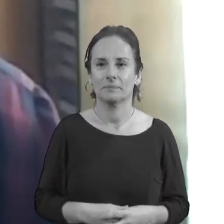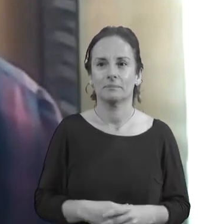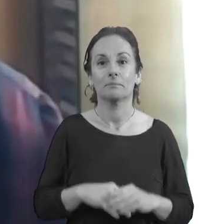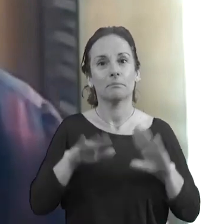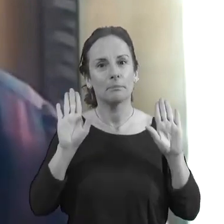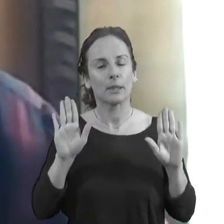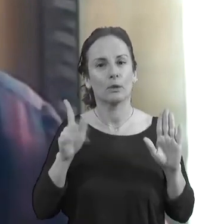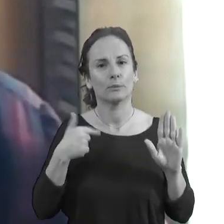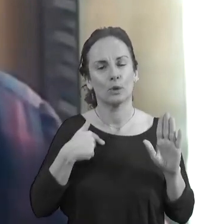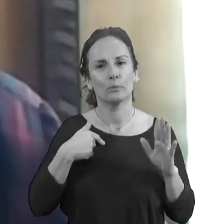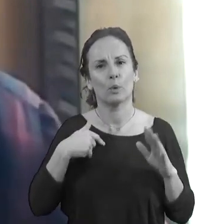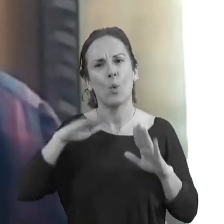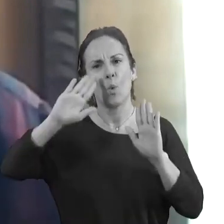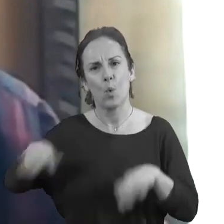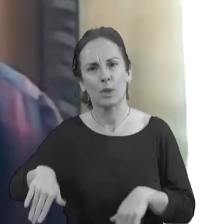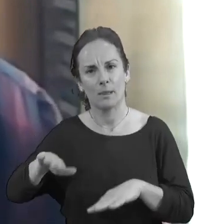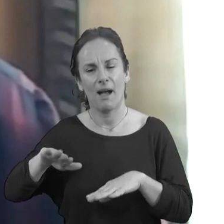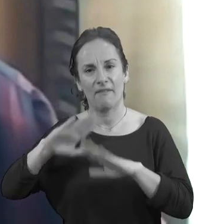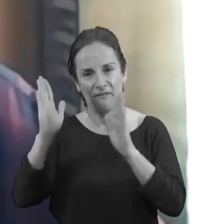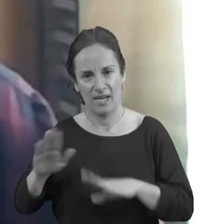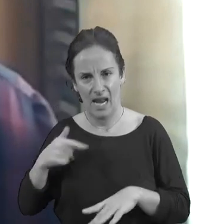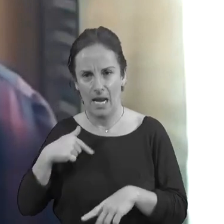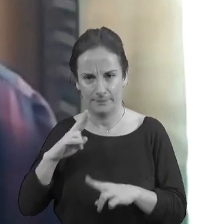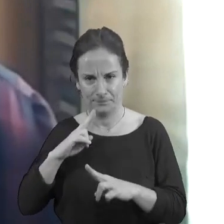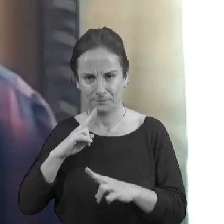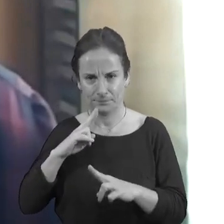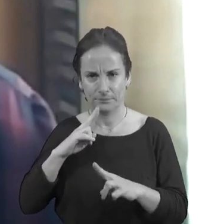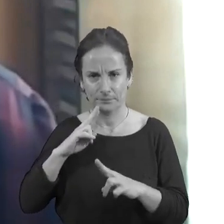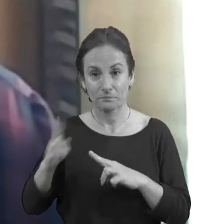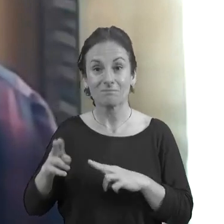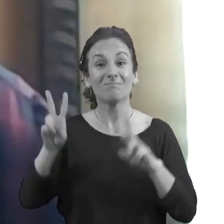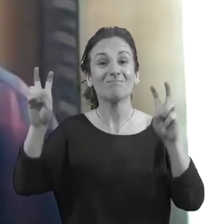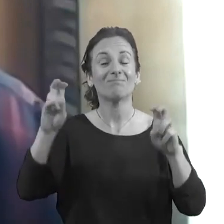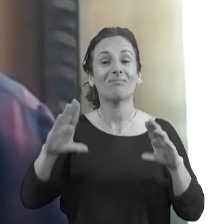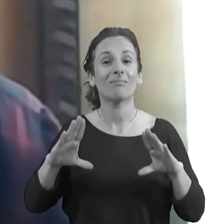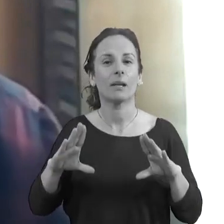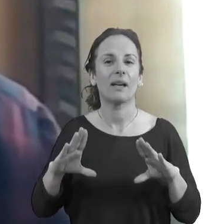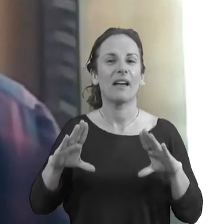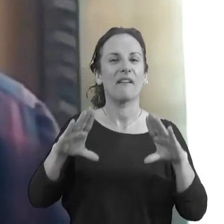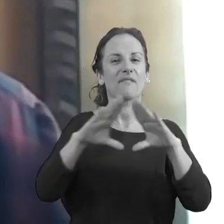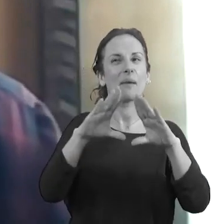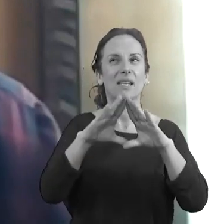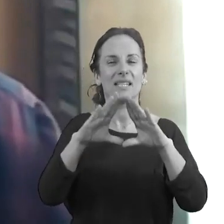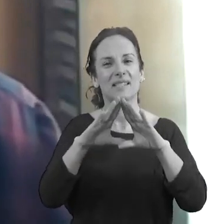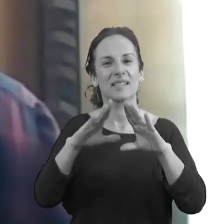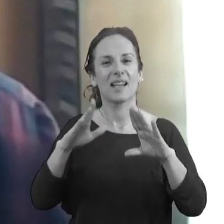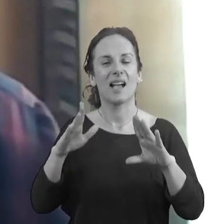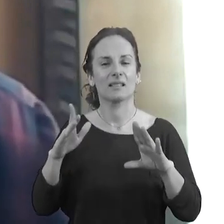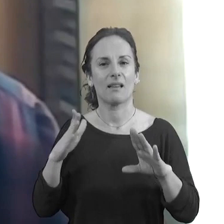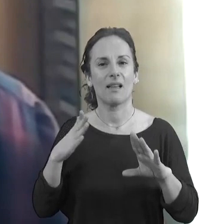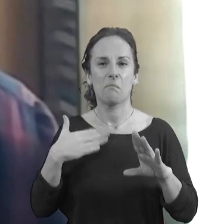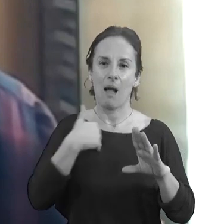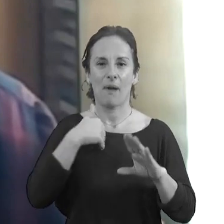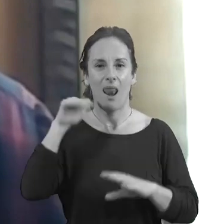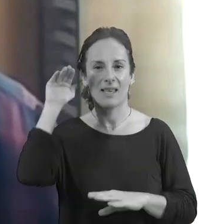Pero quizás podría empezar por el final para recoger el hilo este de, fíjate, las feministas como extranjeras, ¿no? En el heteropatriarcado